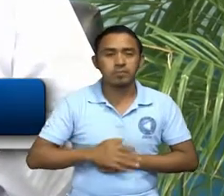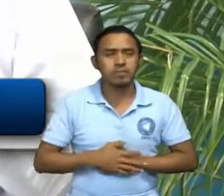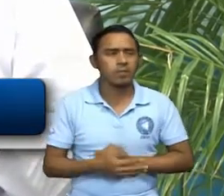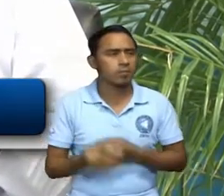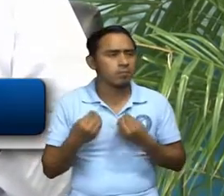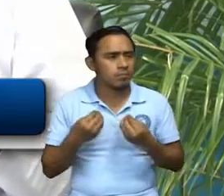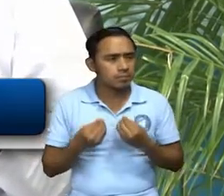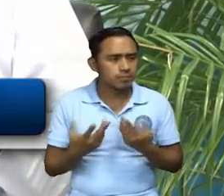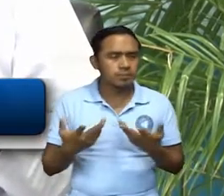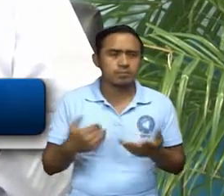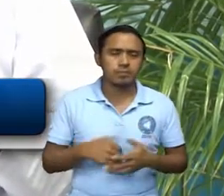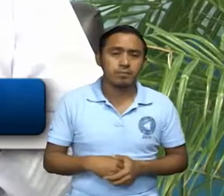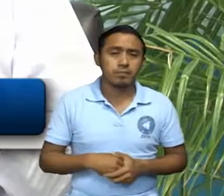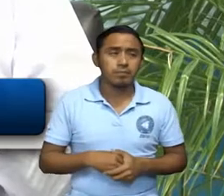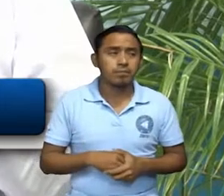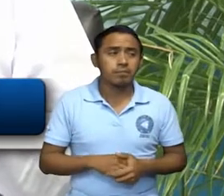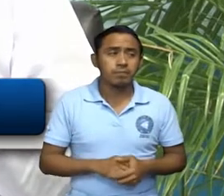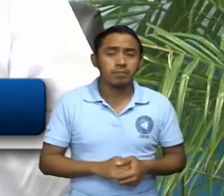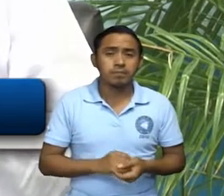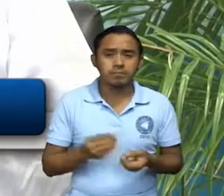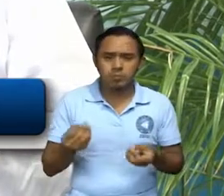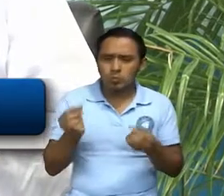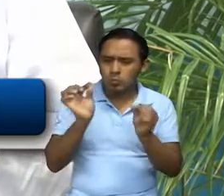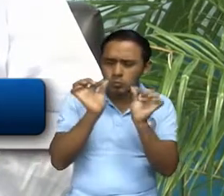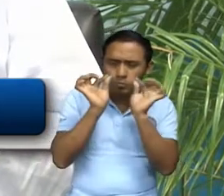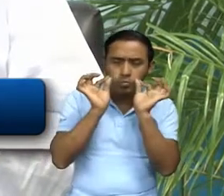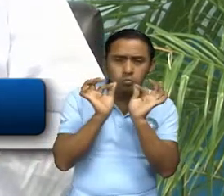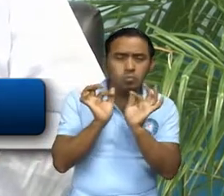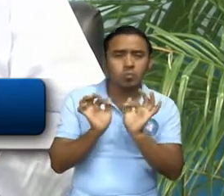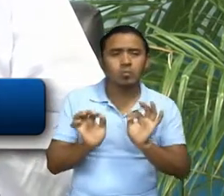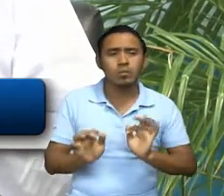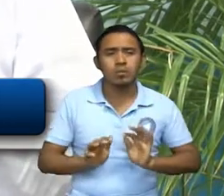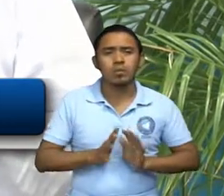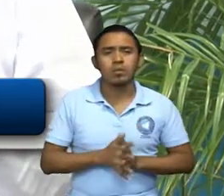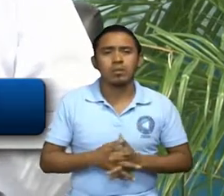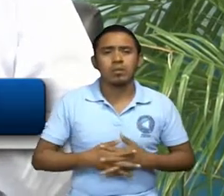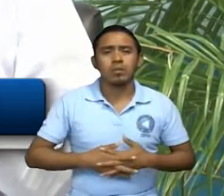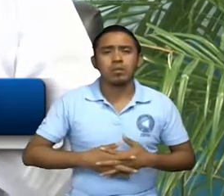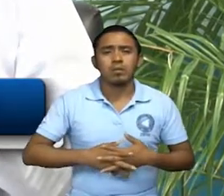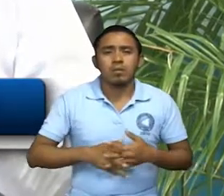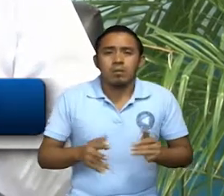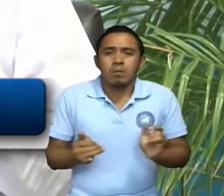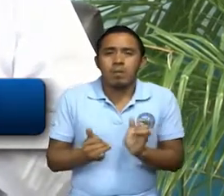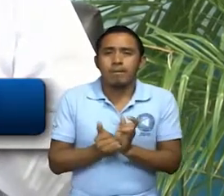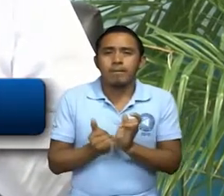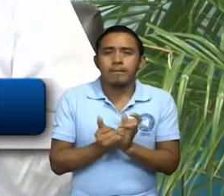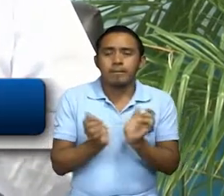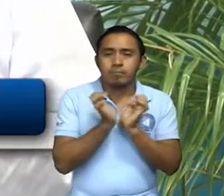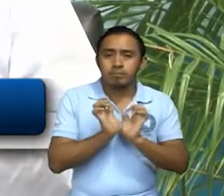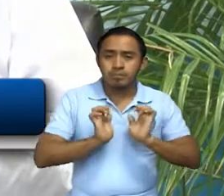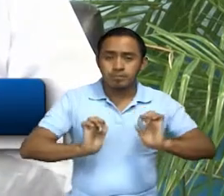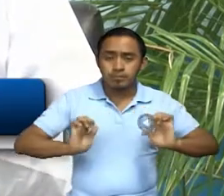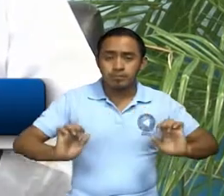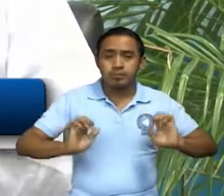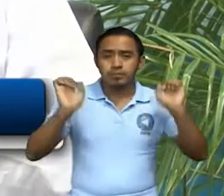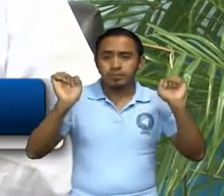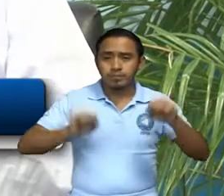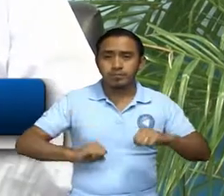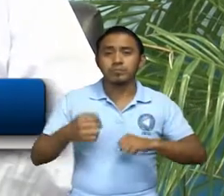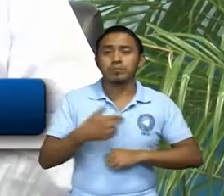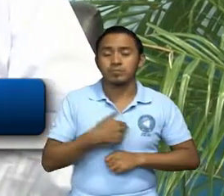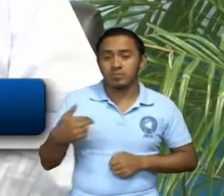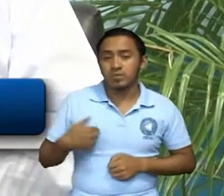sangrado, porque son vasitos muy, muy delicados, se podría decir, ¿ya? Que incluso el propio niño o un propio niño se puede causar